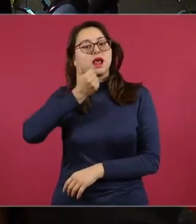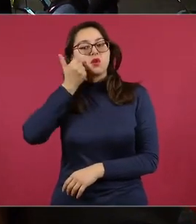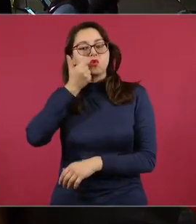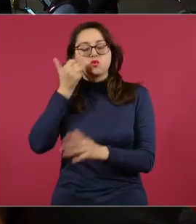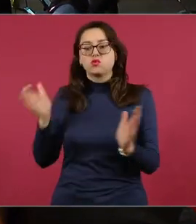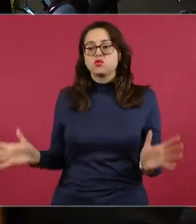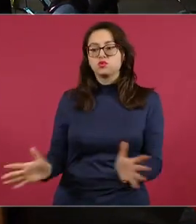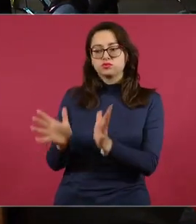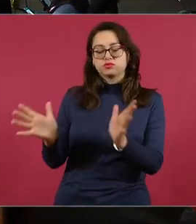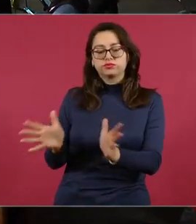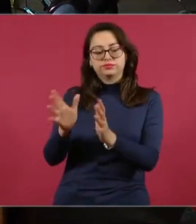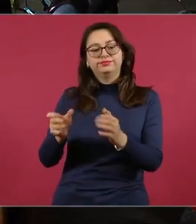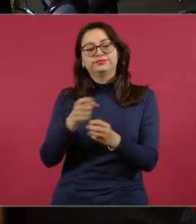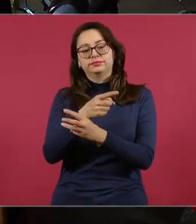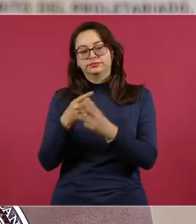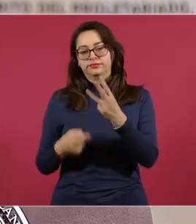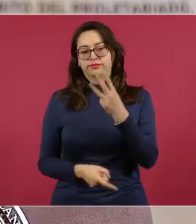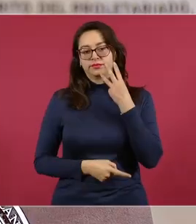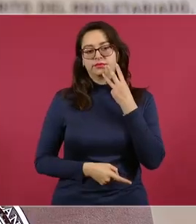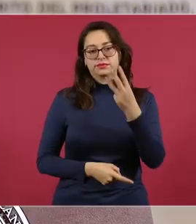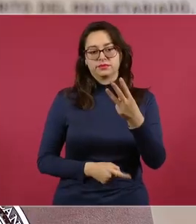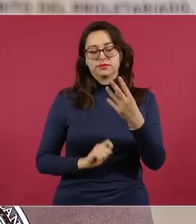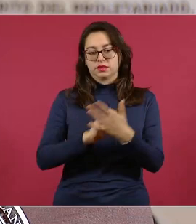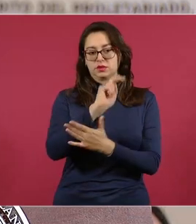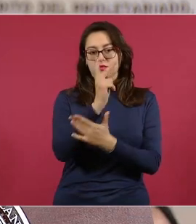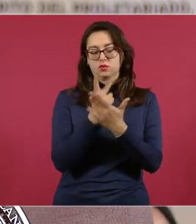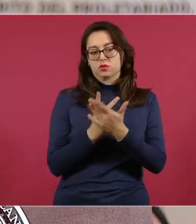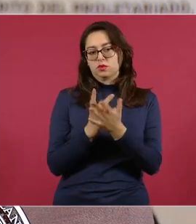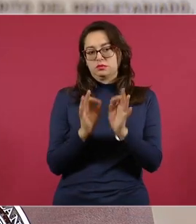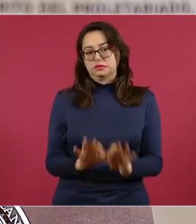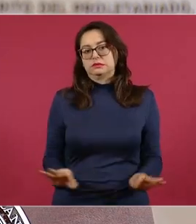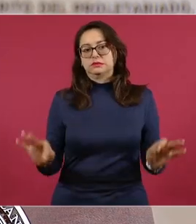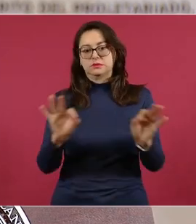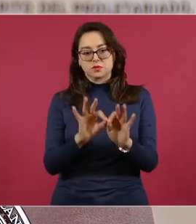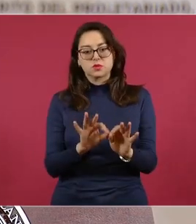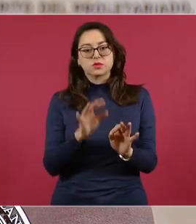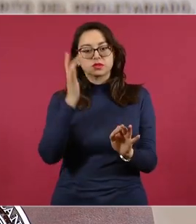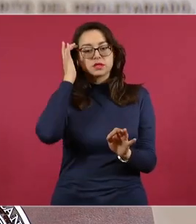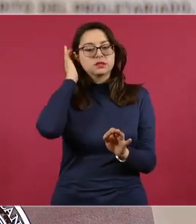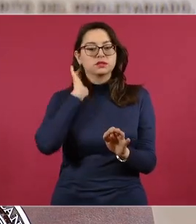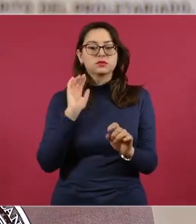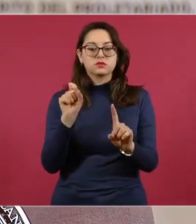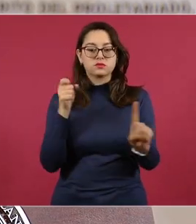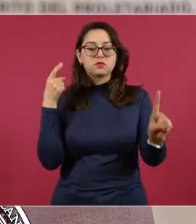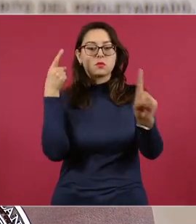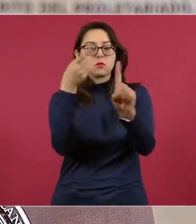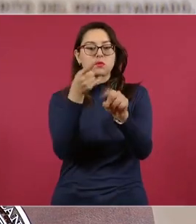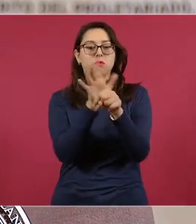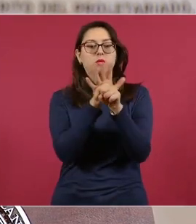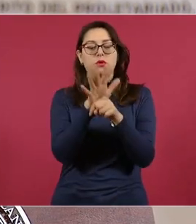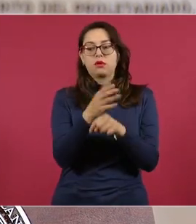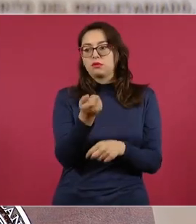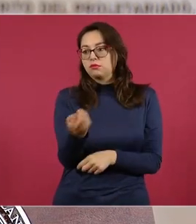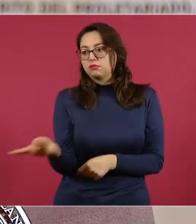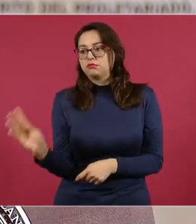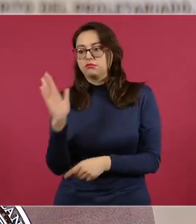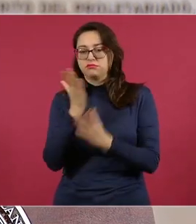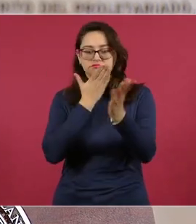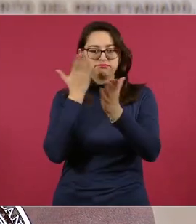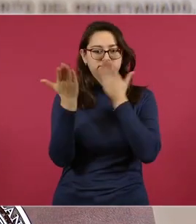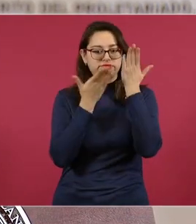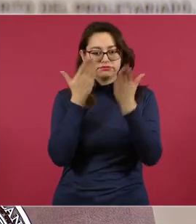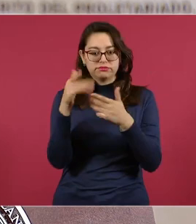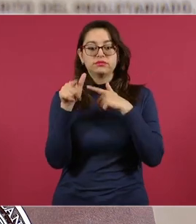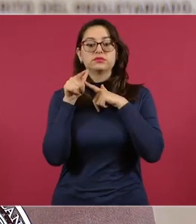tres programas prioritarios para el Gobierno de México que tienen como objetivo combatir el abandono escolar. Vamos a informar